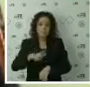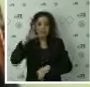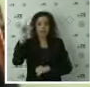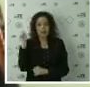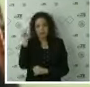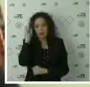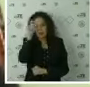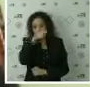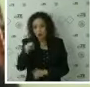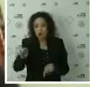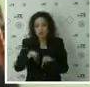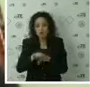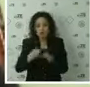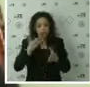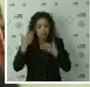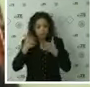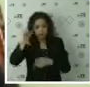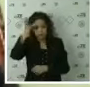en teoría.